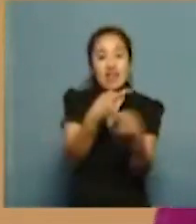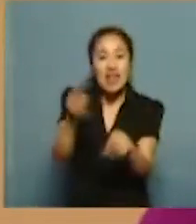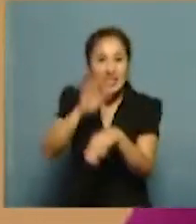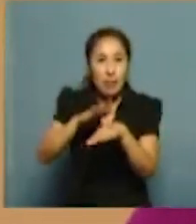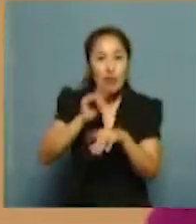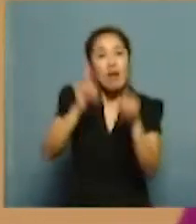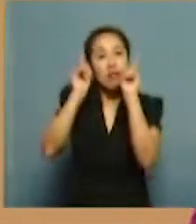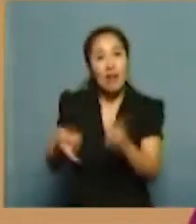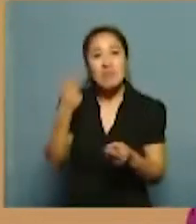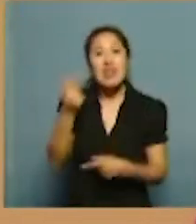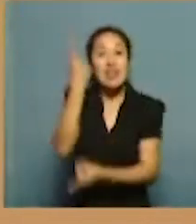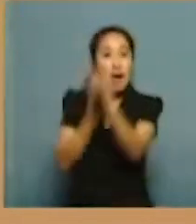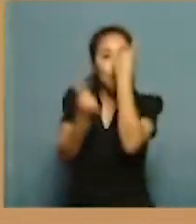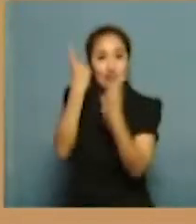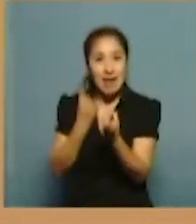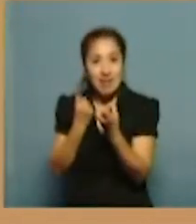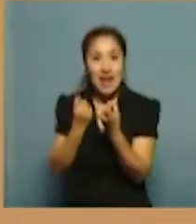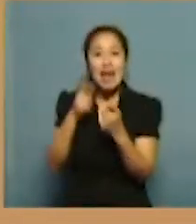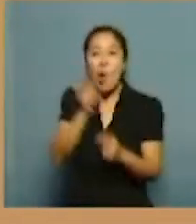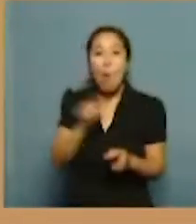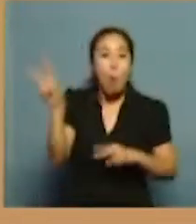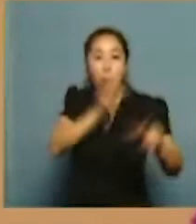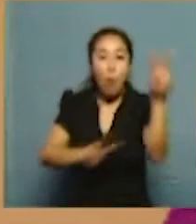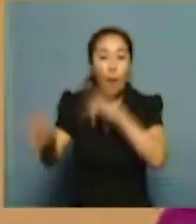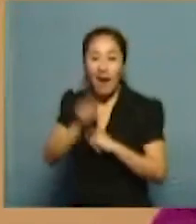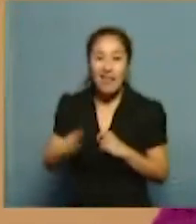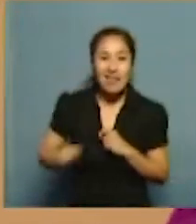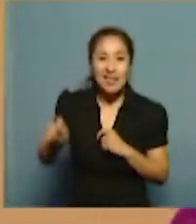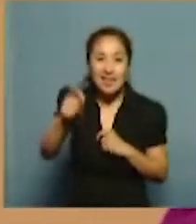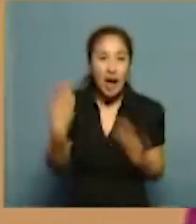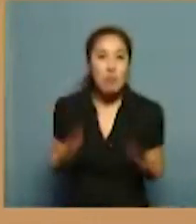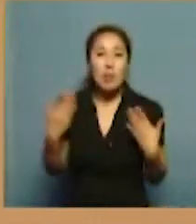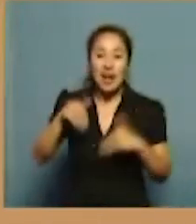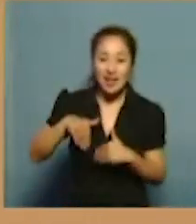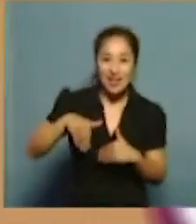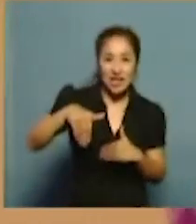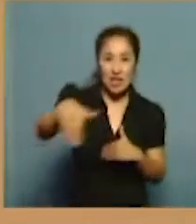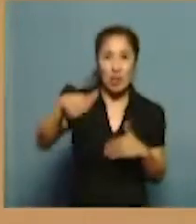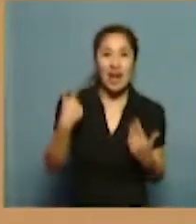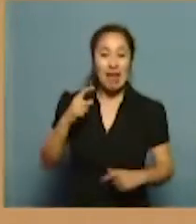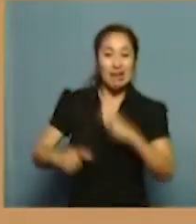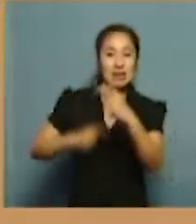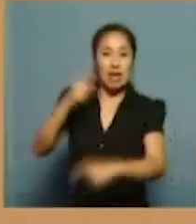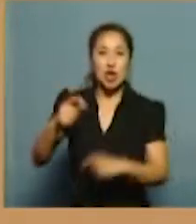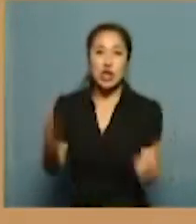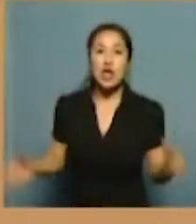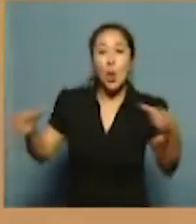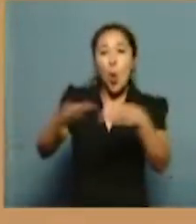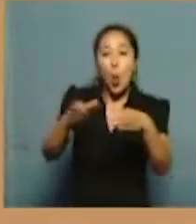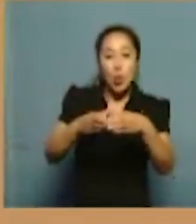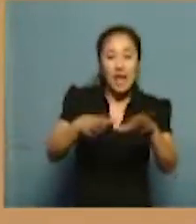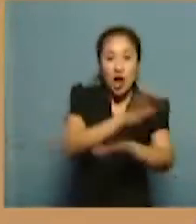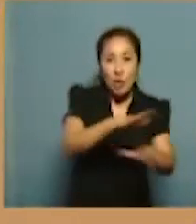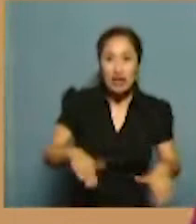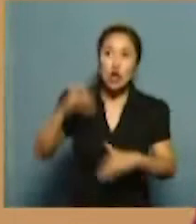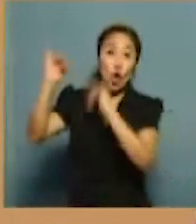también deben aprender o sea gestionar para que llevara adelante por ahí se junta la infantil con la